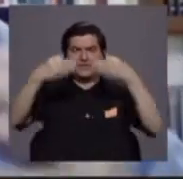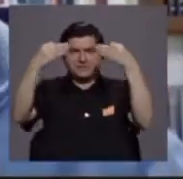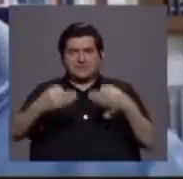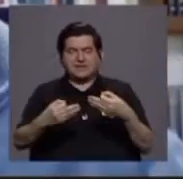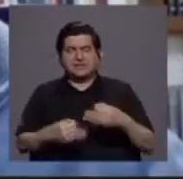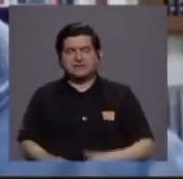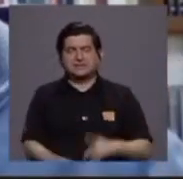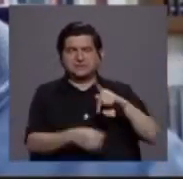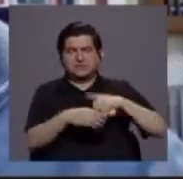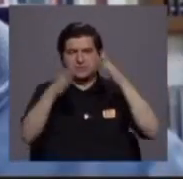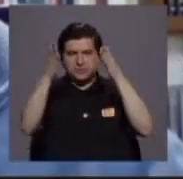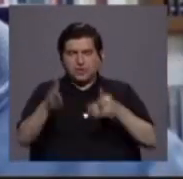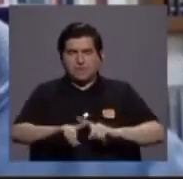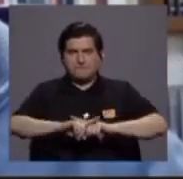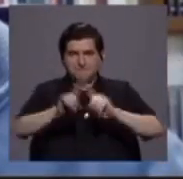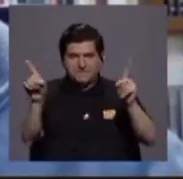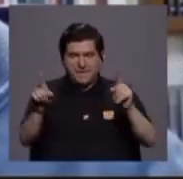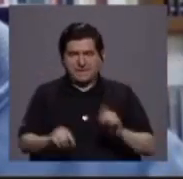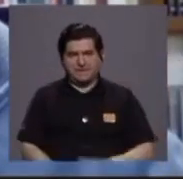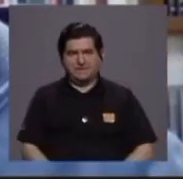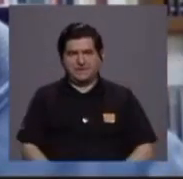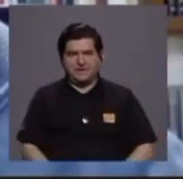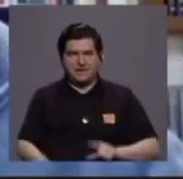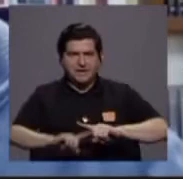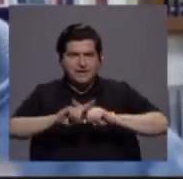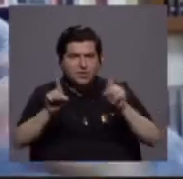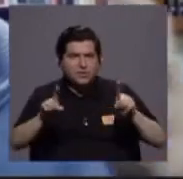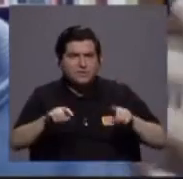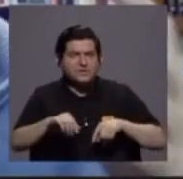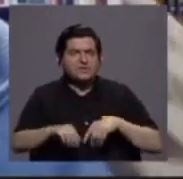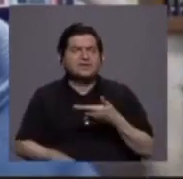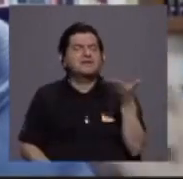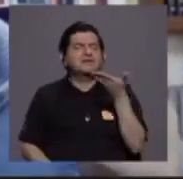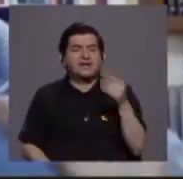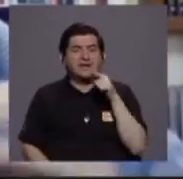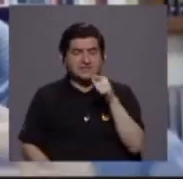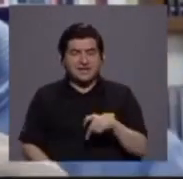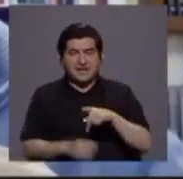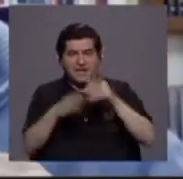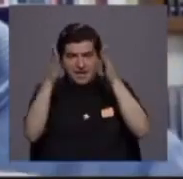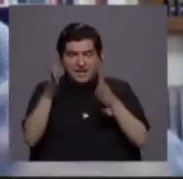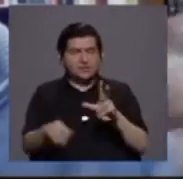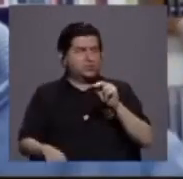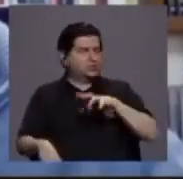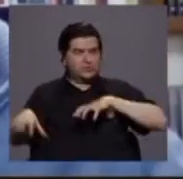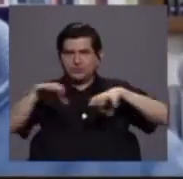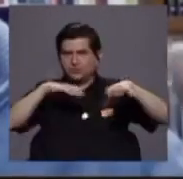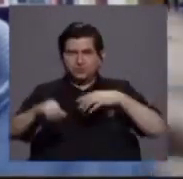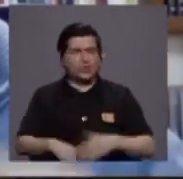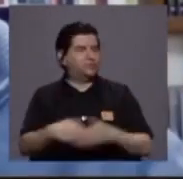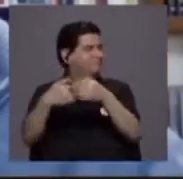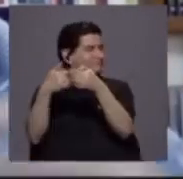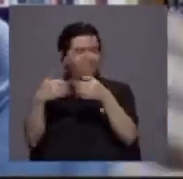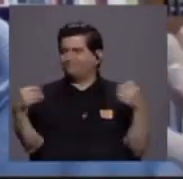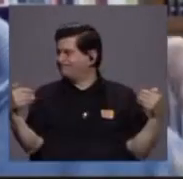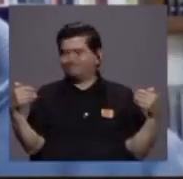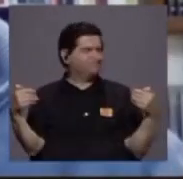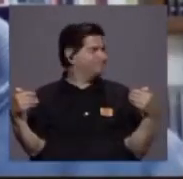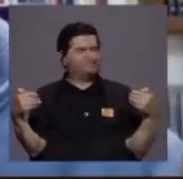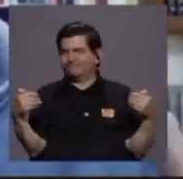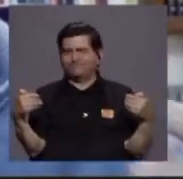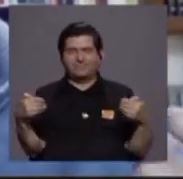los agentes, pero la diferencia reside en que esos agentes no actúan en un aislamiento, se